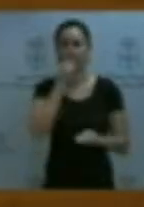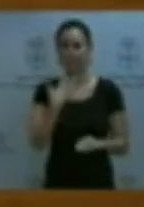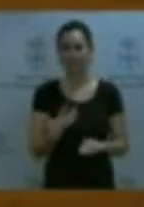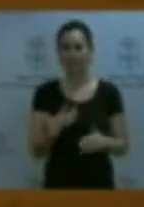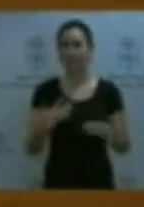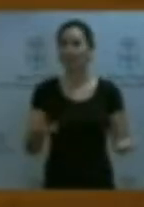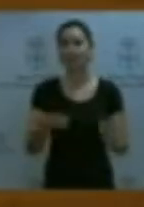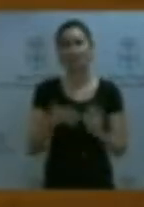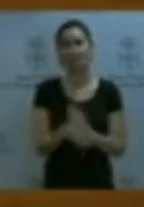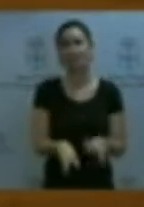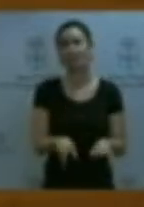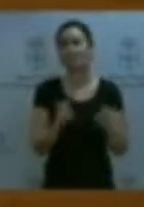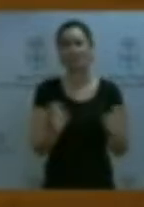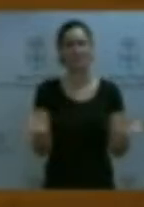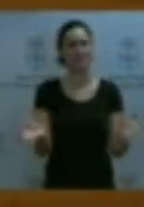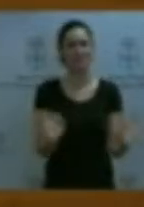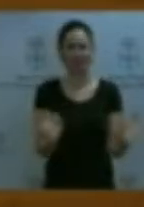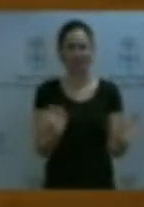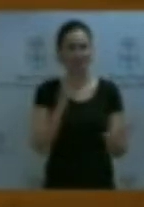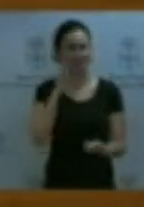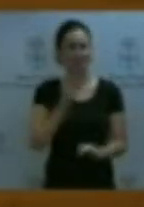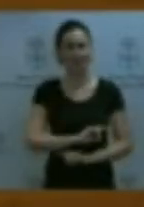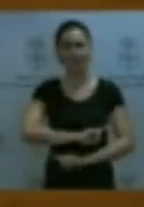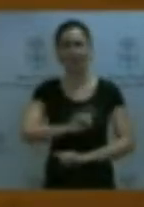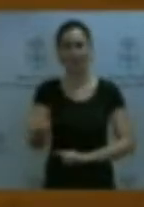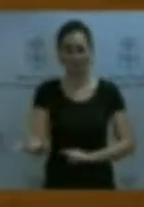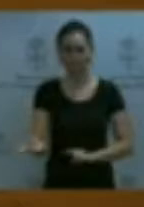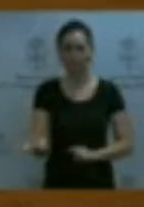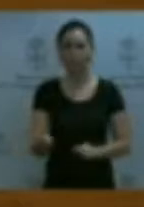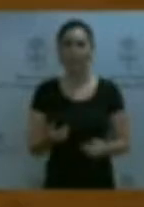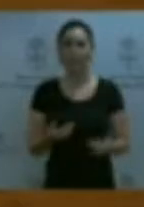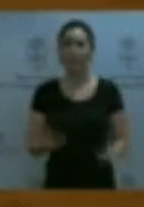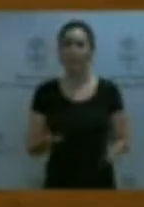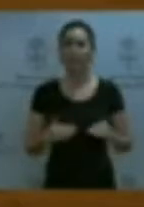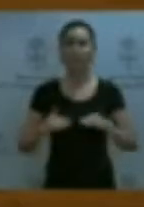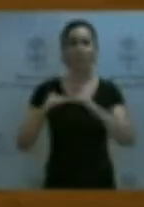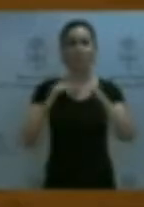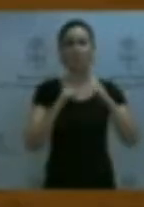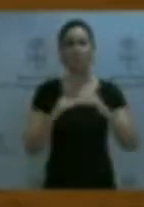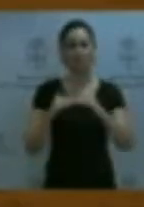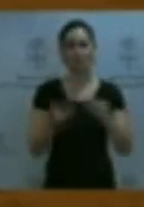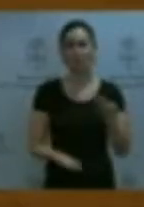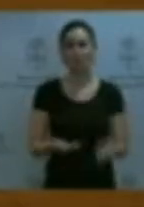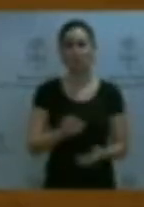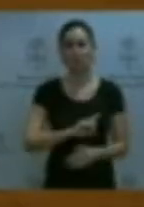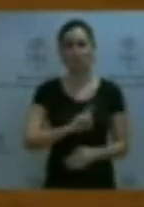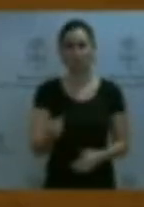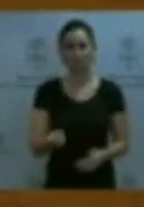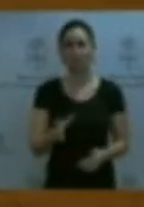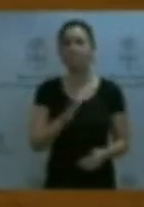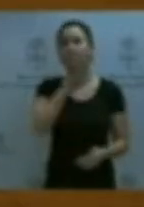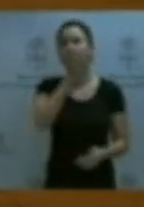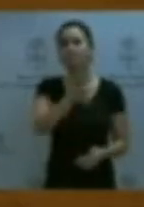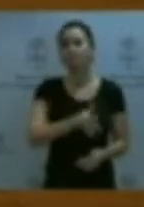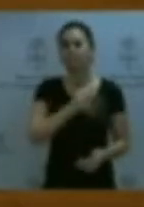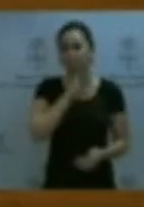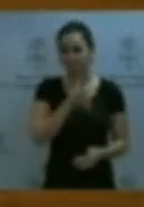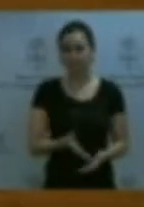realismo, ni tampoco de equidad ni de justicia. Por esa razón, señorías, planteamos, ante la